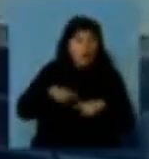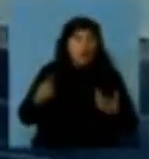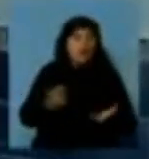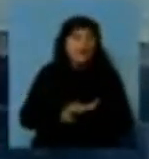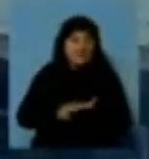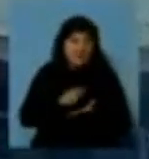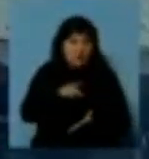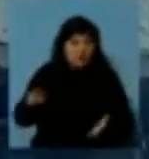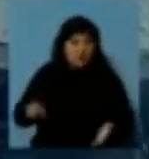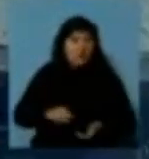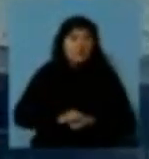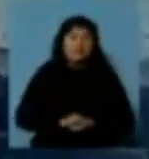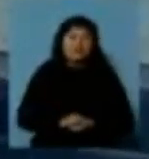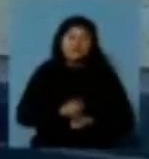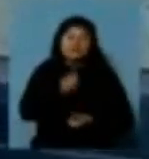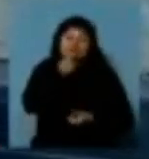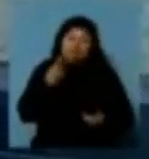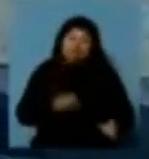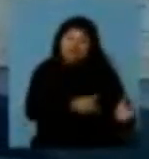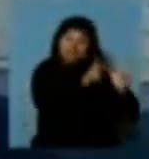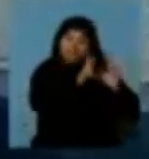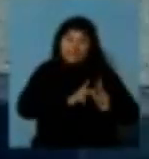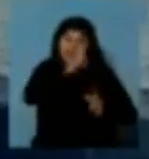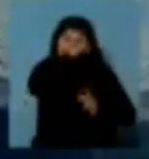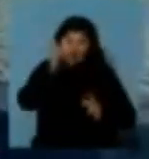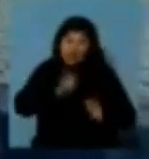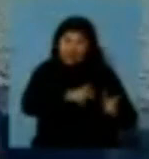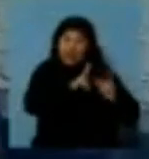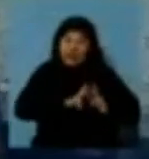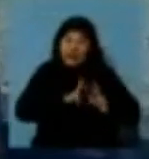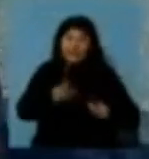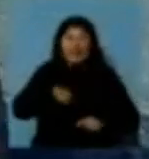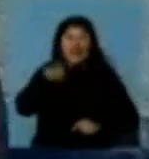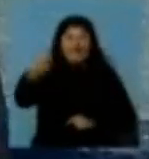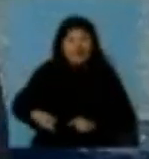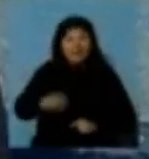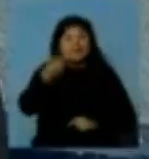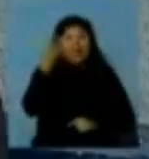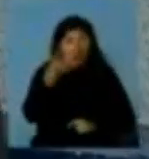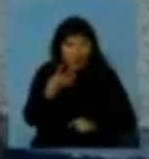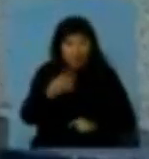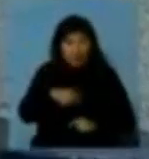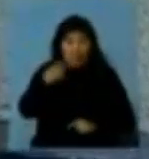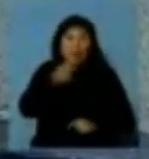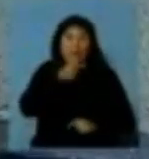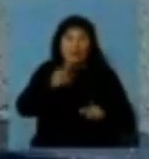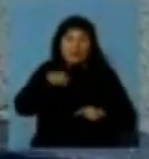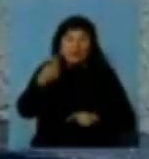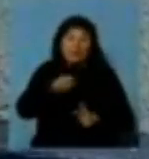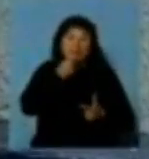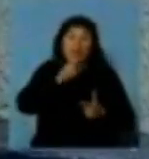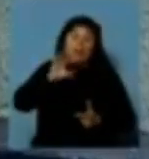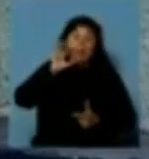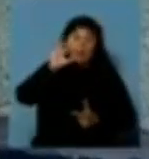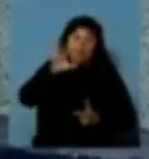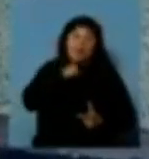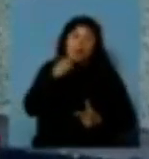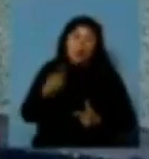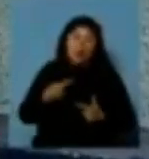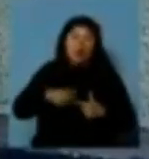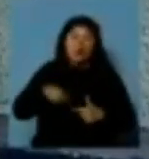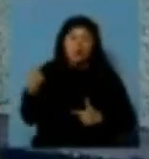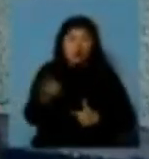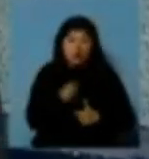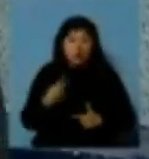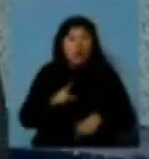bien a nivel nacional, sería pasado mañana, el día 4. Si bien a nivel nacional. Y si es a nivel provincial,